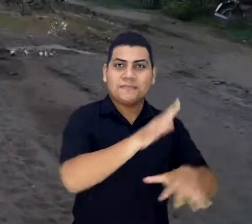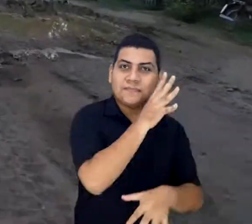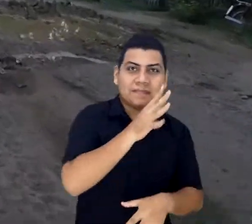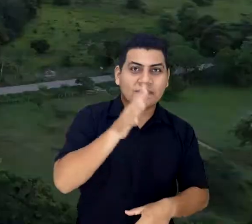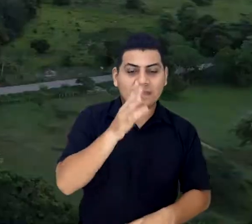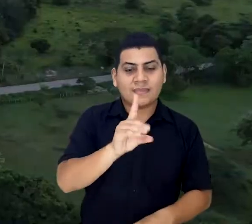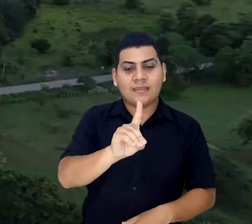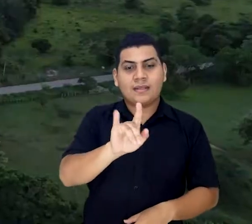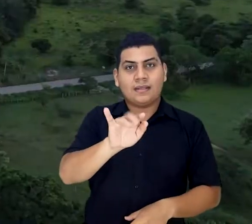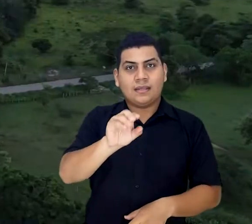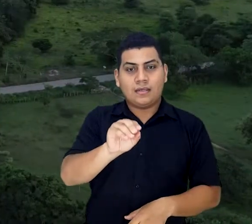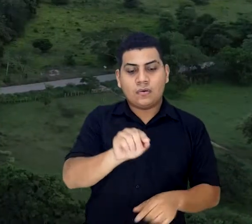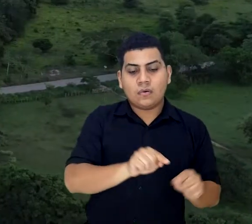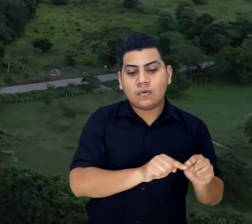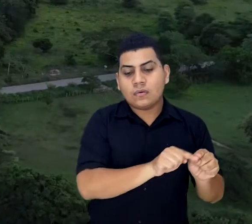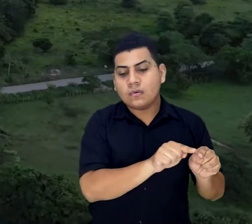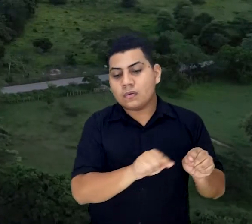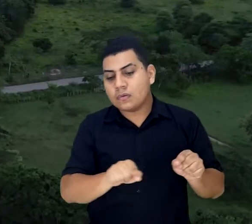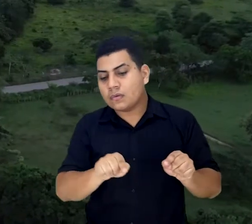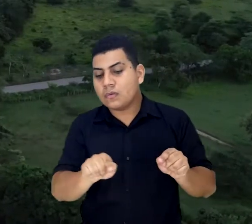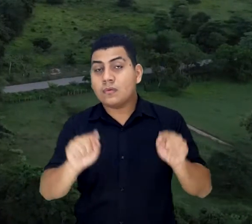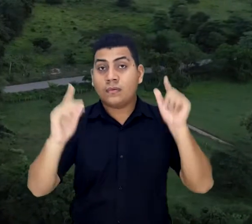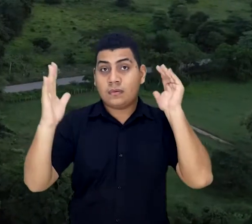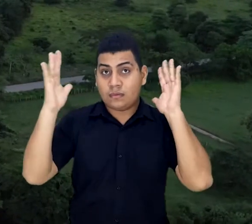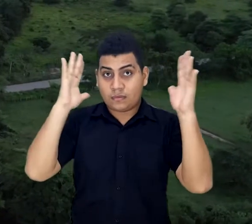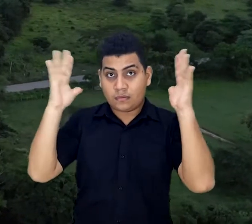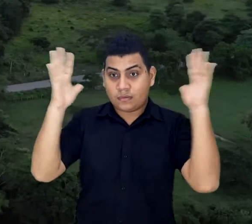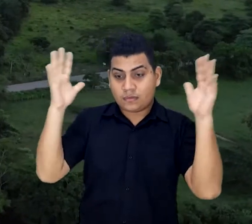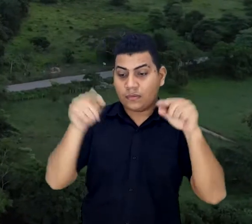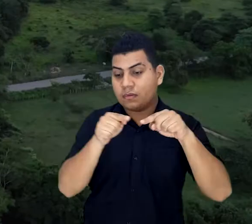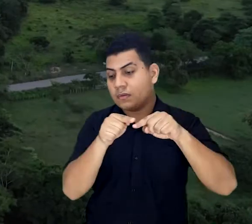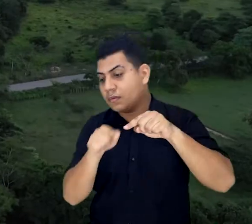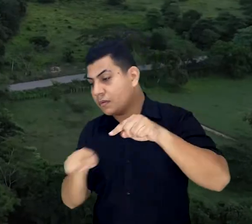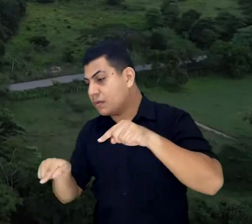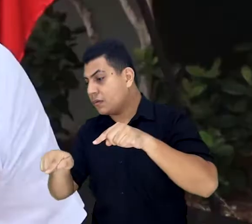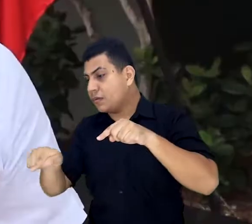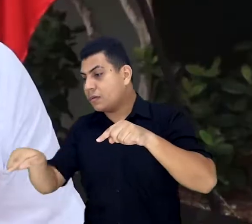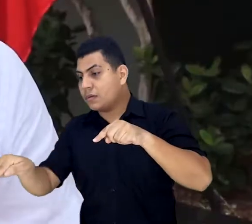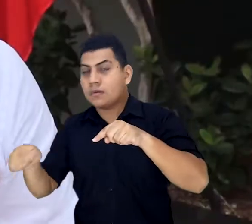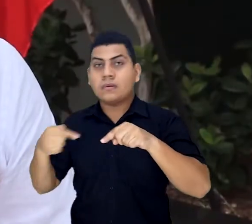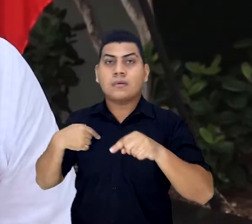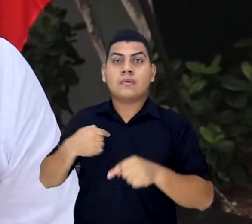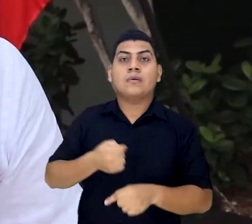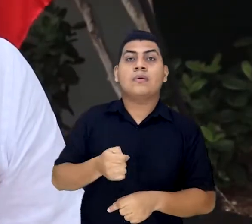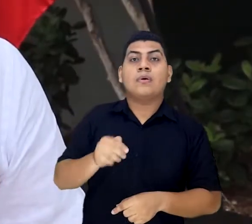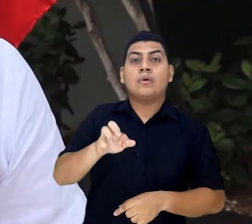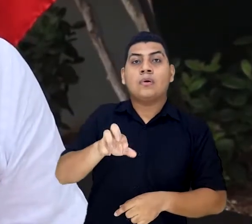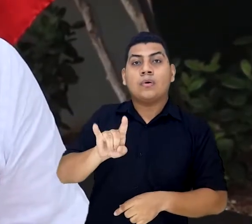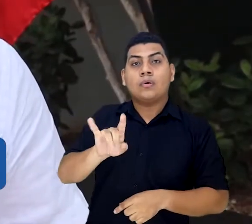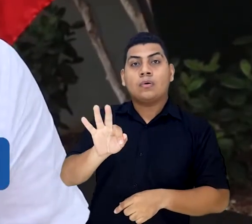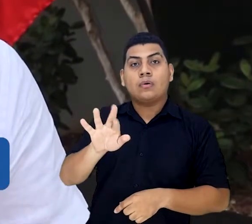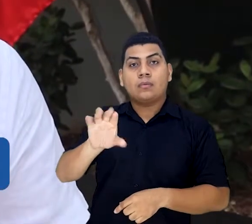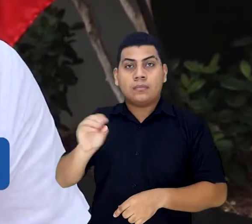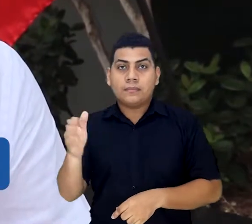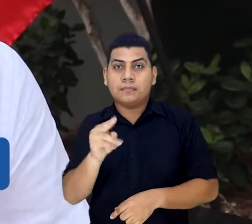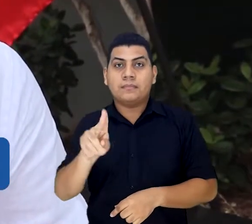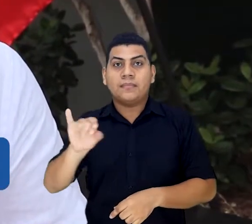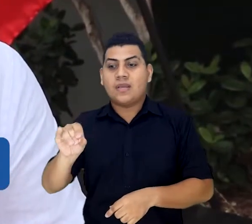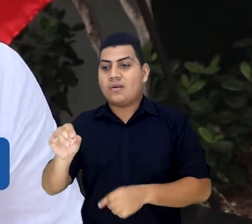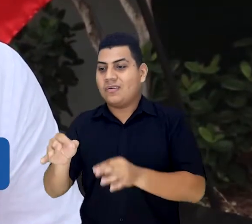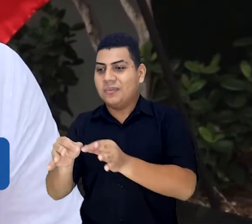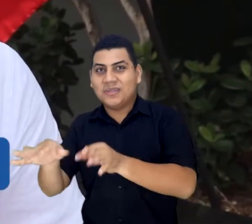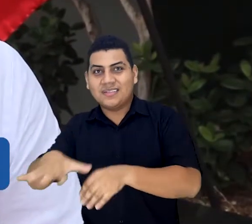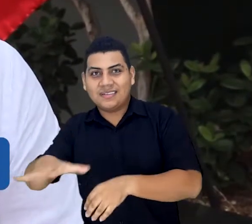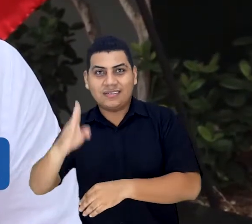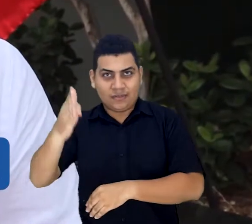San Antonio de Palmito, y llega hasta el corregimiento Puerto Viejo en Tolú. 42 mil millones de pesos para construir una nueva vía